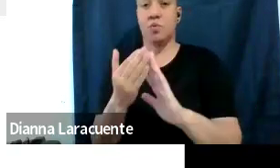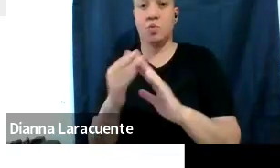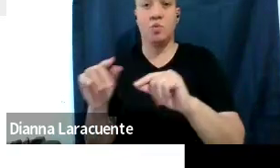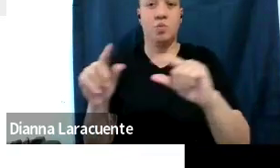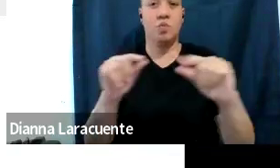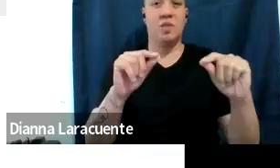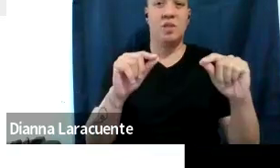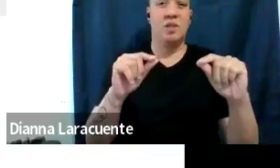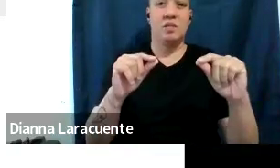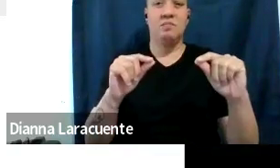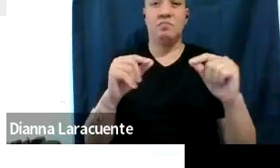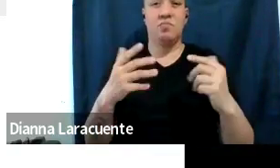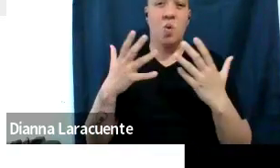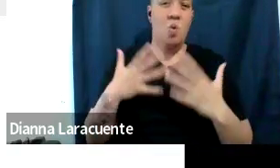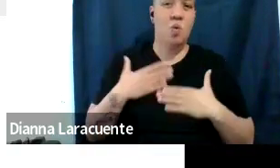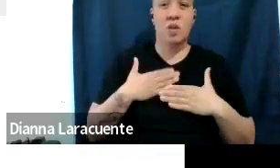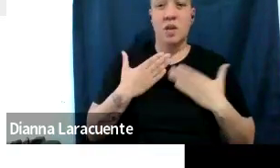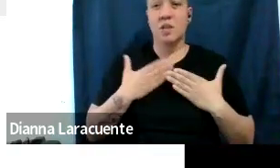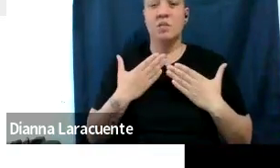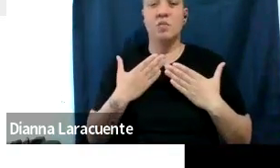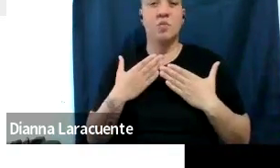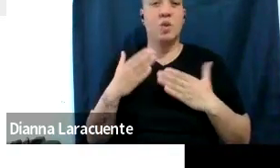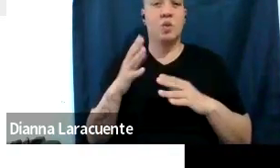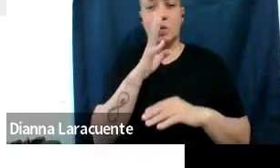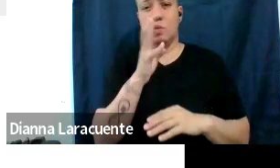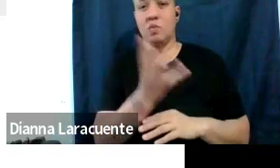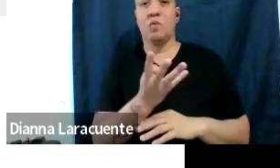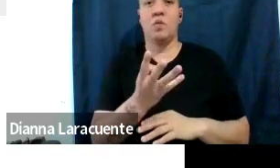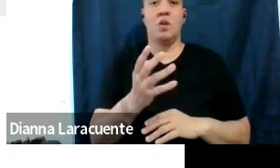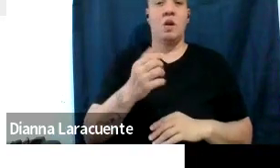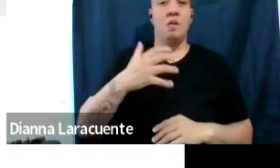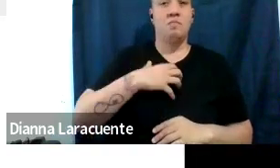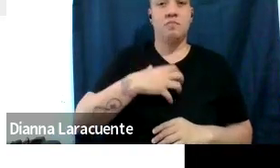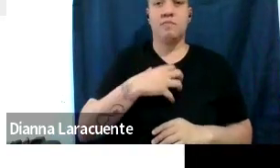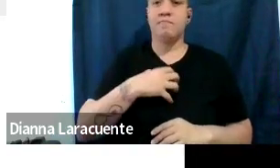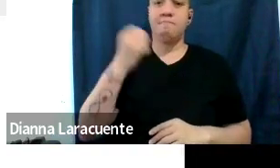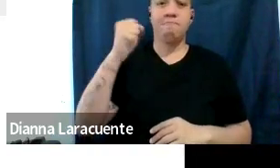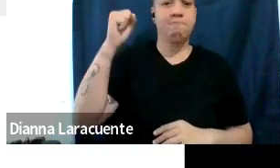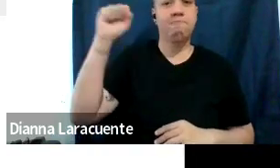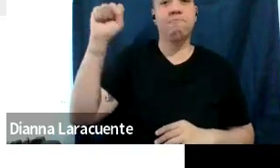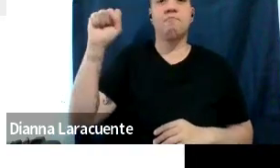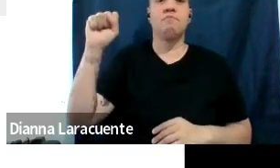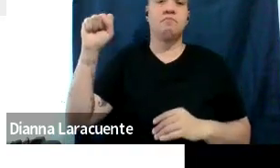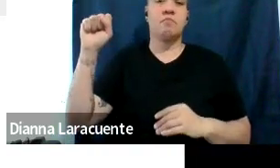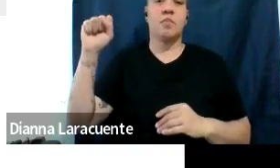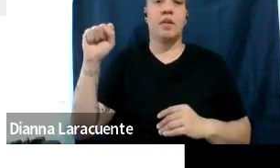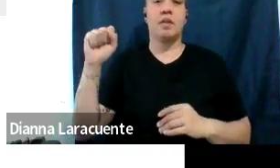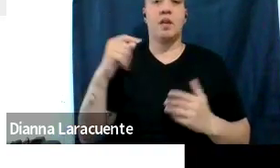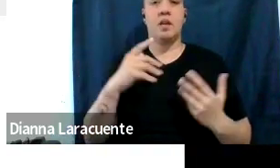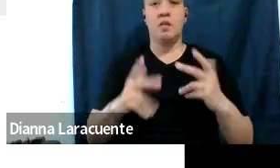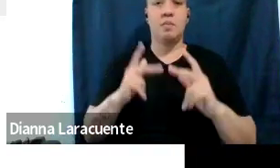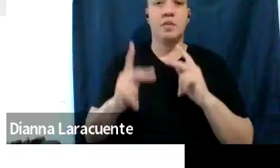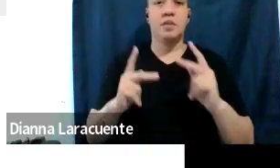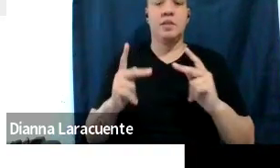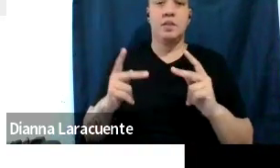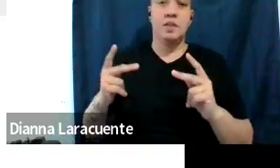descontento sordo y profundo, de un clamor de una protesta que no cabe en los moldes de nuestra mansedumbre